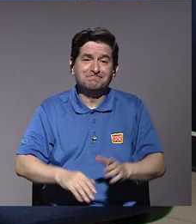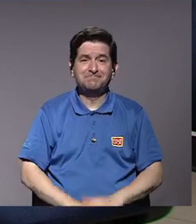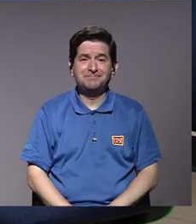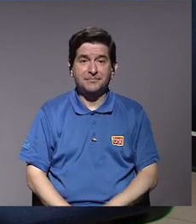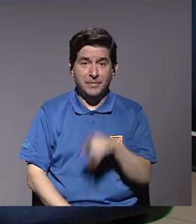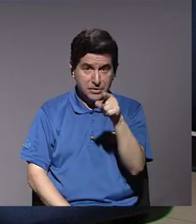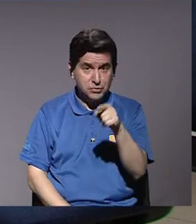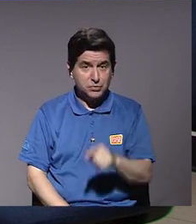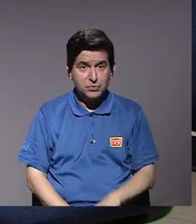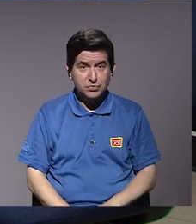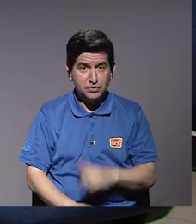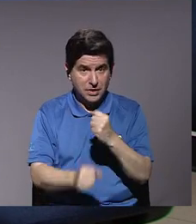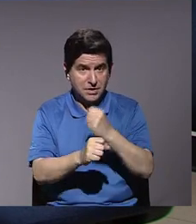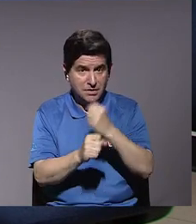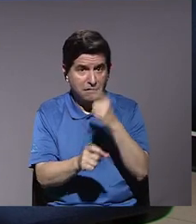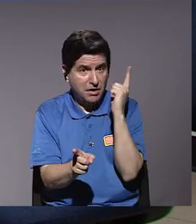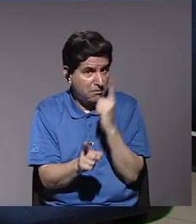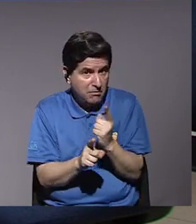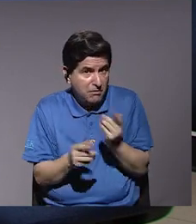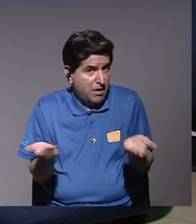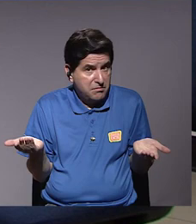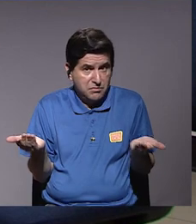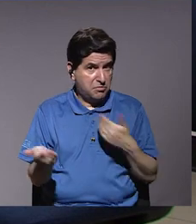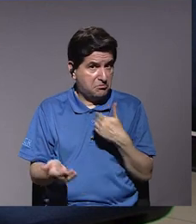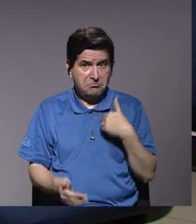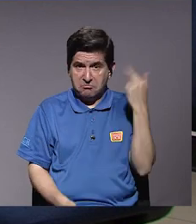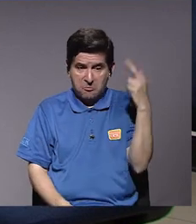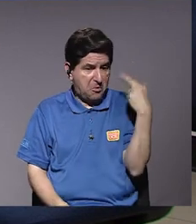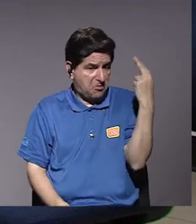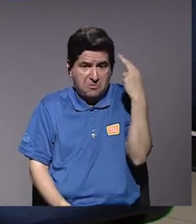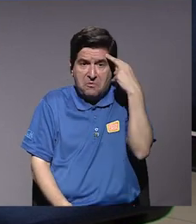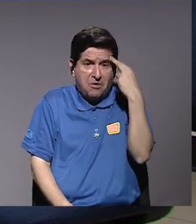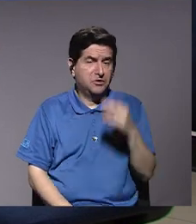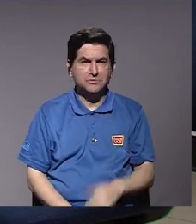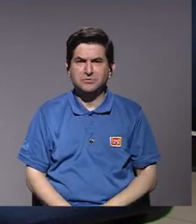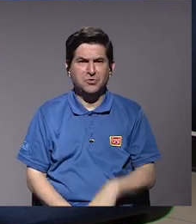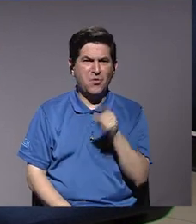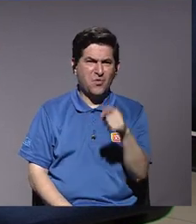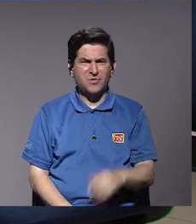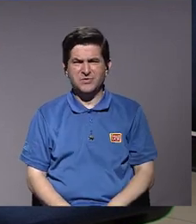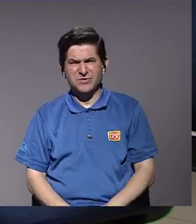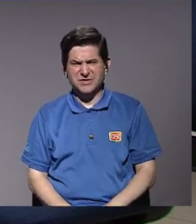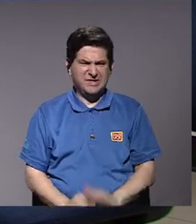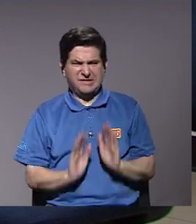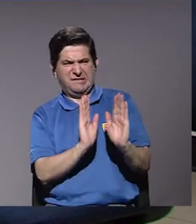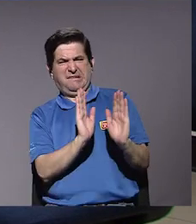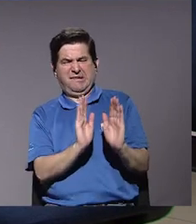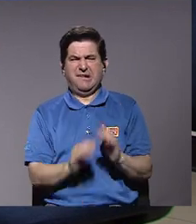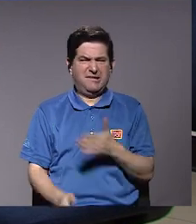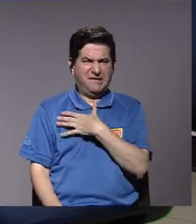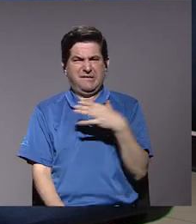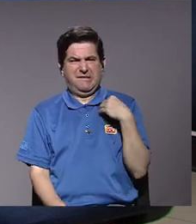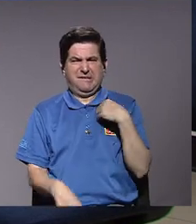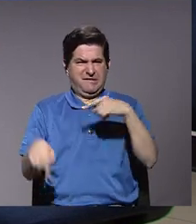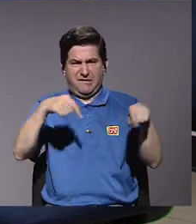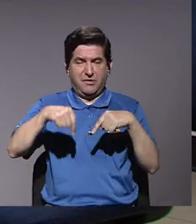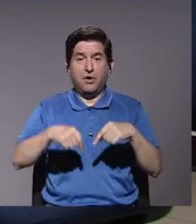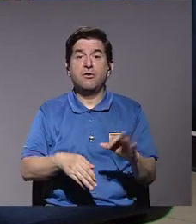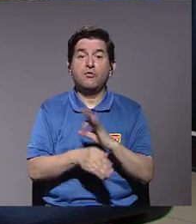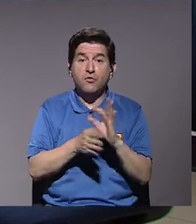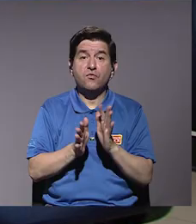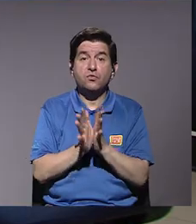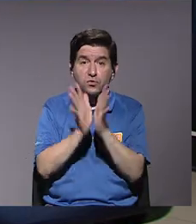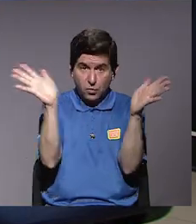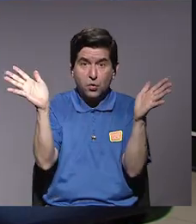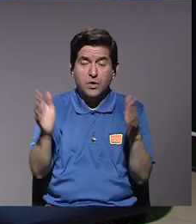persona. Uh-huh. Y si usted está haciendo sus labores correctamente, no tiene por qué tener, digamos, reticencia a ser grabado, uh-huh, uh-huh, precisamente porque es un